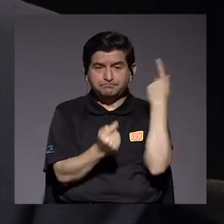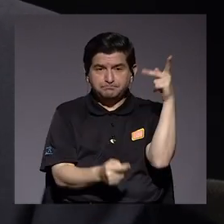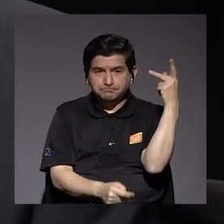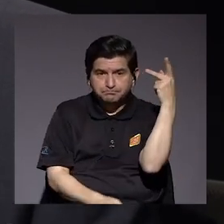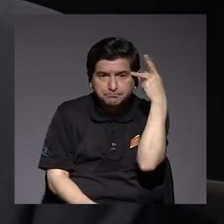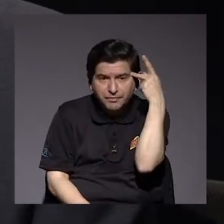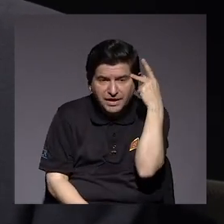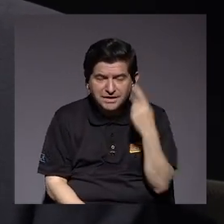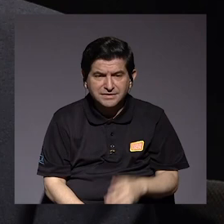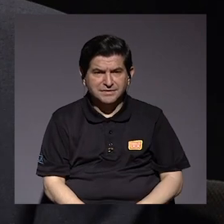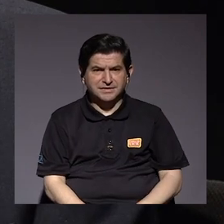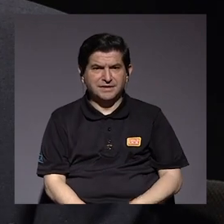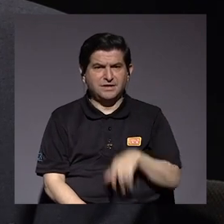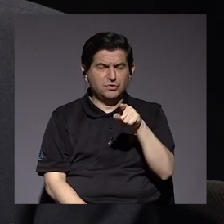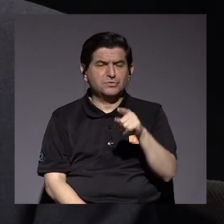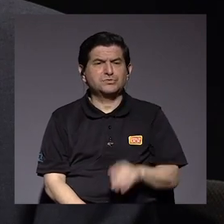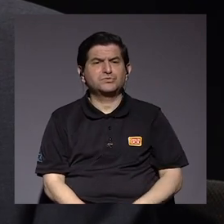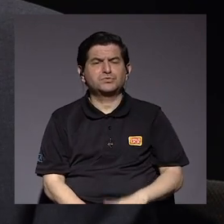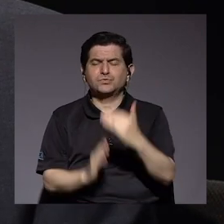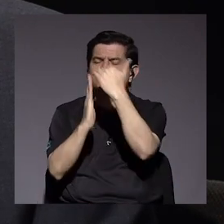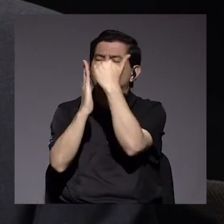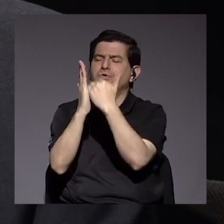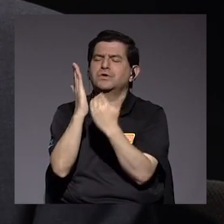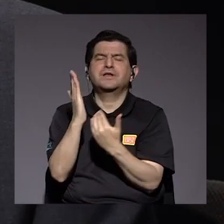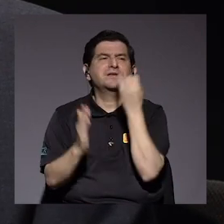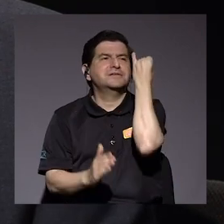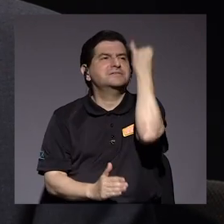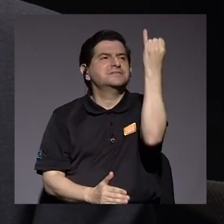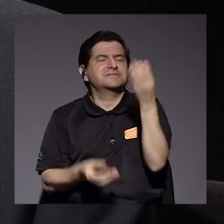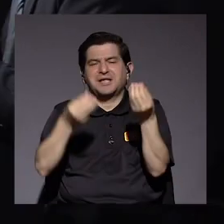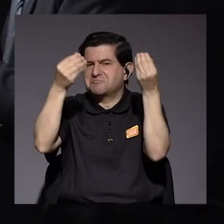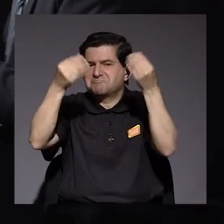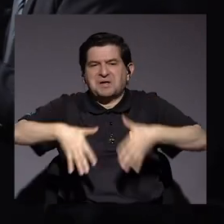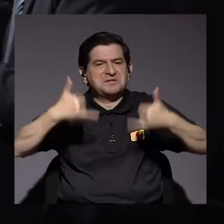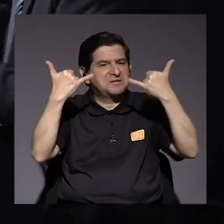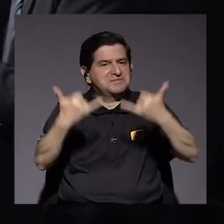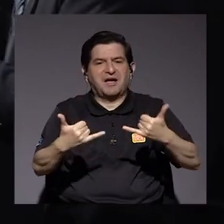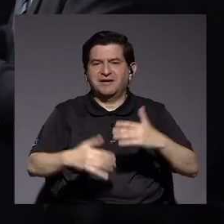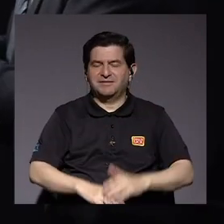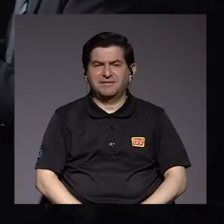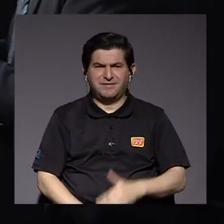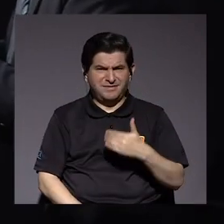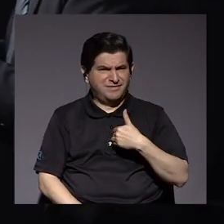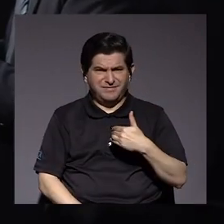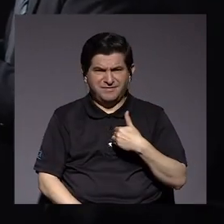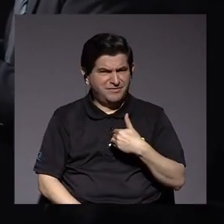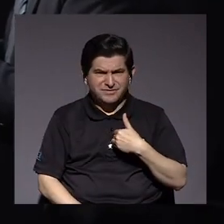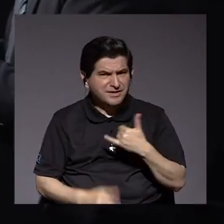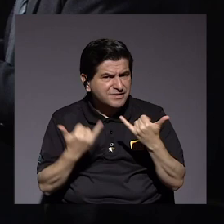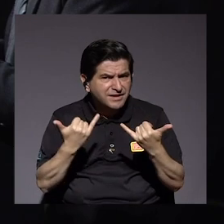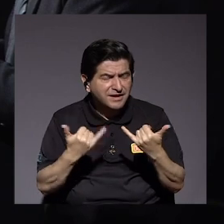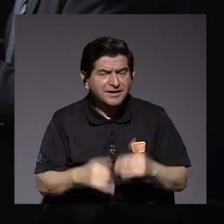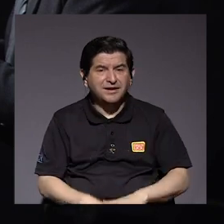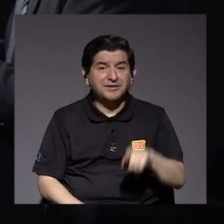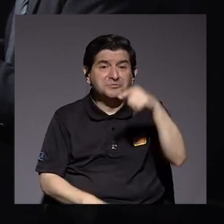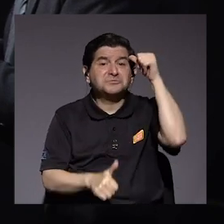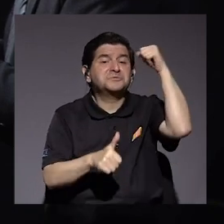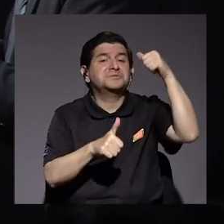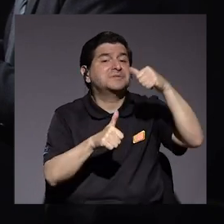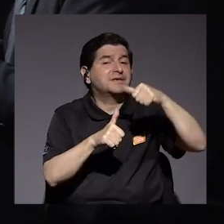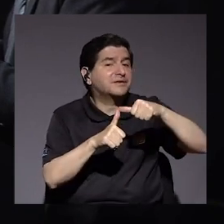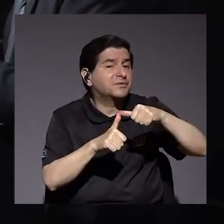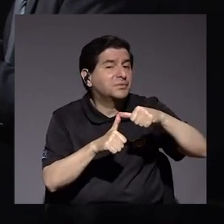partidos políticos perdieron el ideario que tenía el ideario que traía no tiene recuerde usted